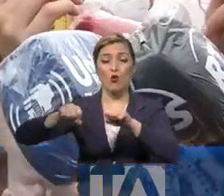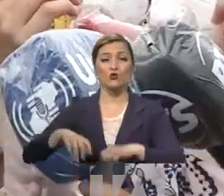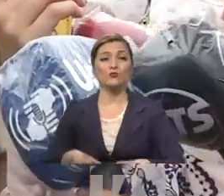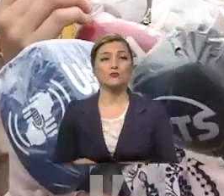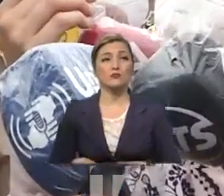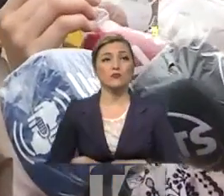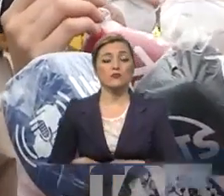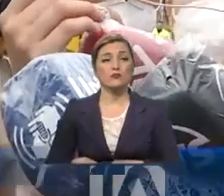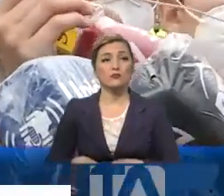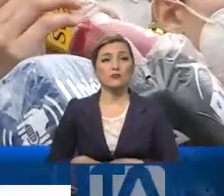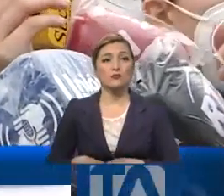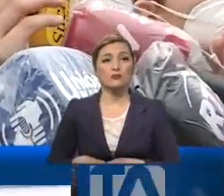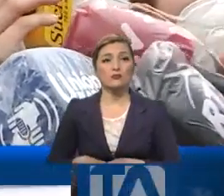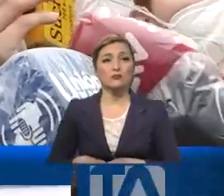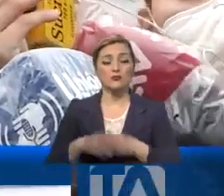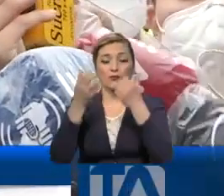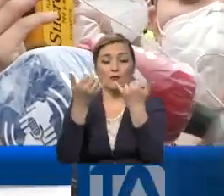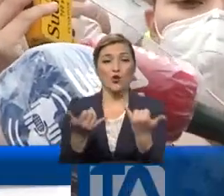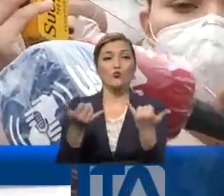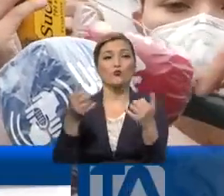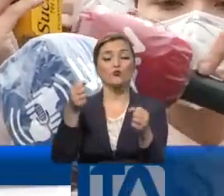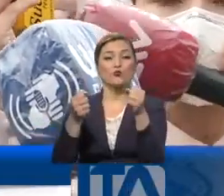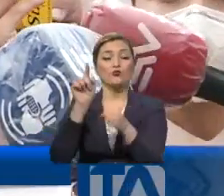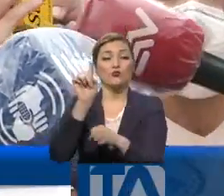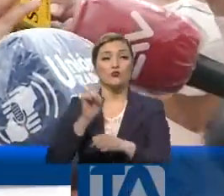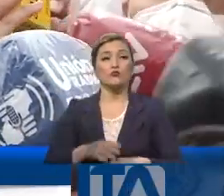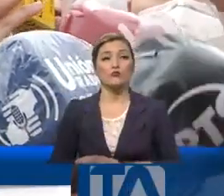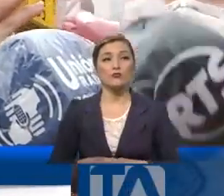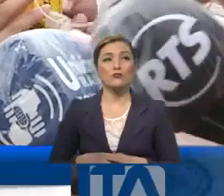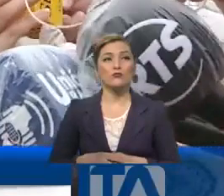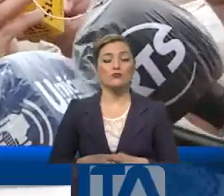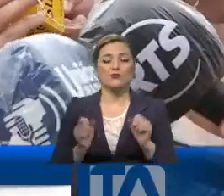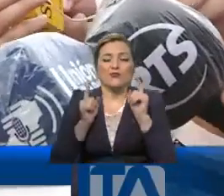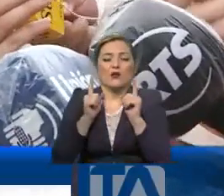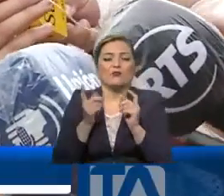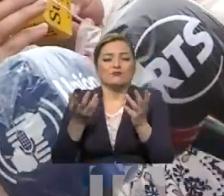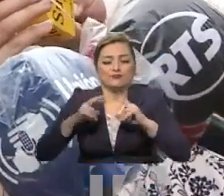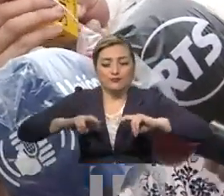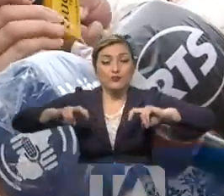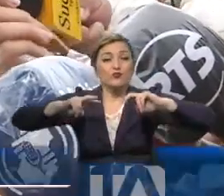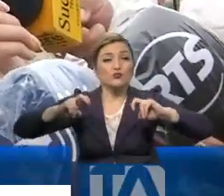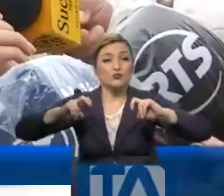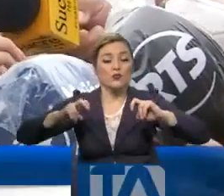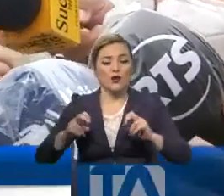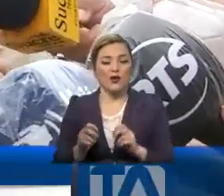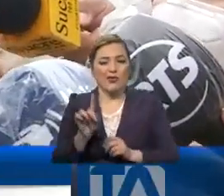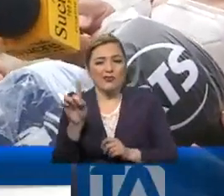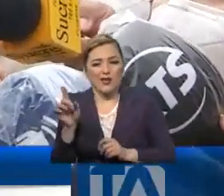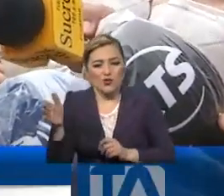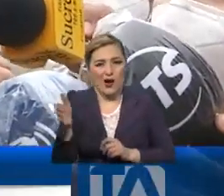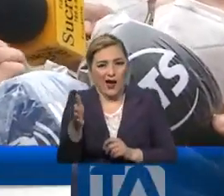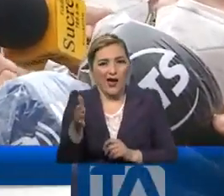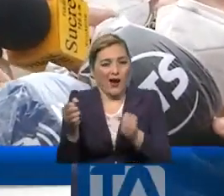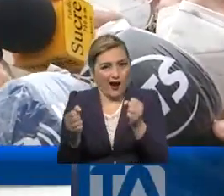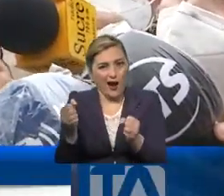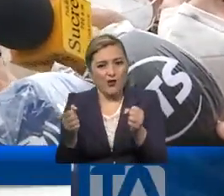momento está identificado, estamos con un vehículo, pero también nos llama mucho la sorpresa que dentro de la investigación en lateral derecho también tenemos otro impacto de